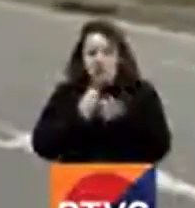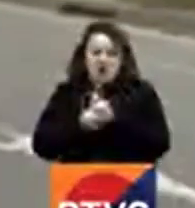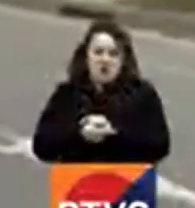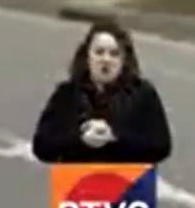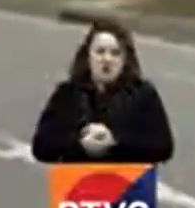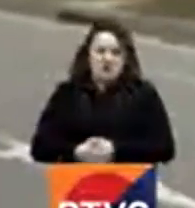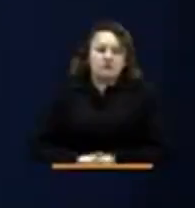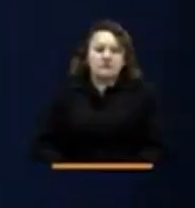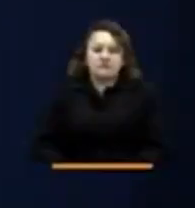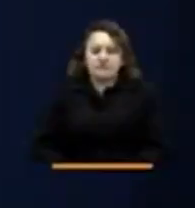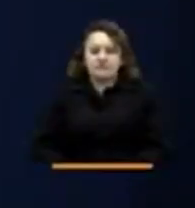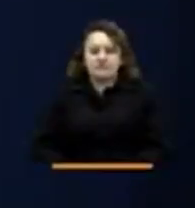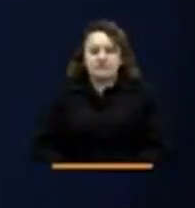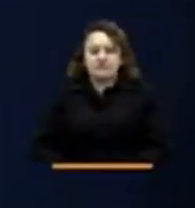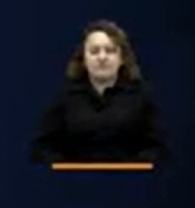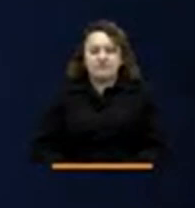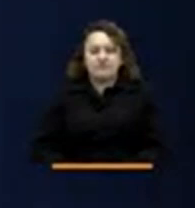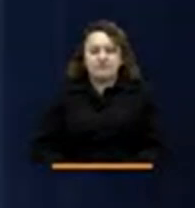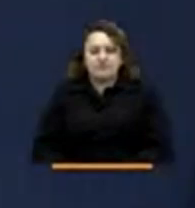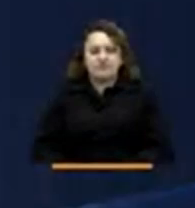durante el año.